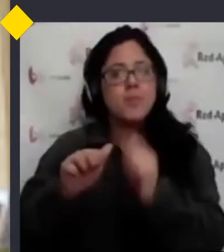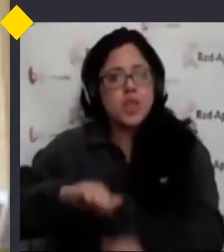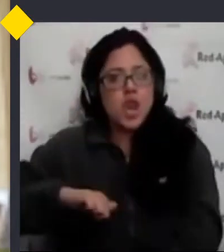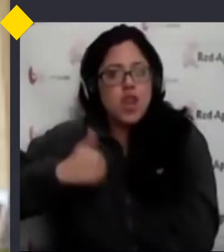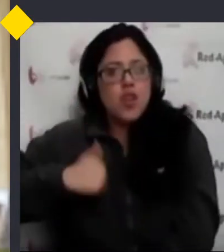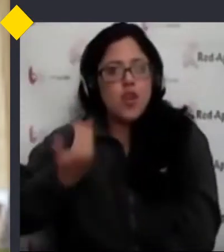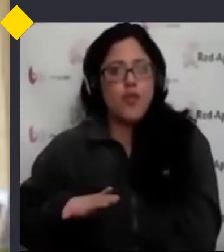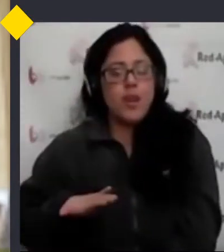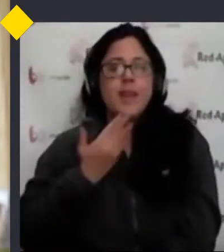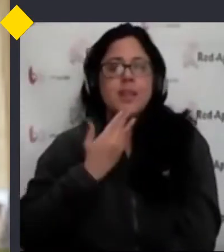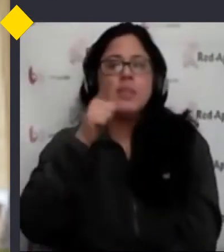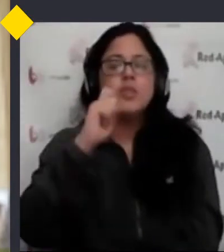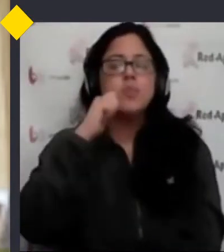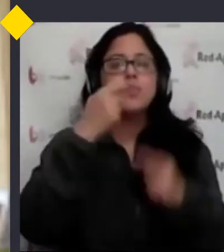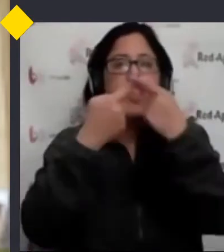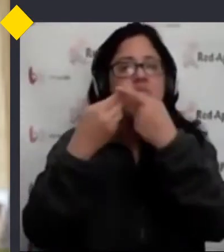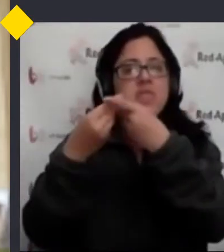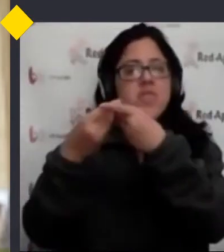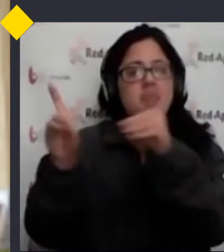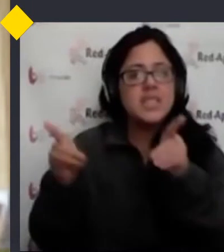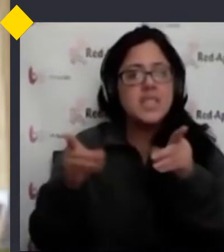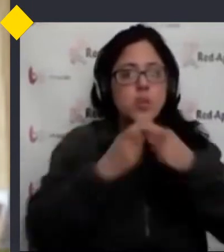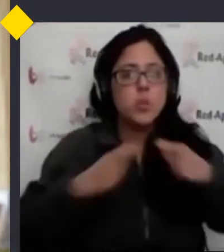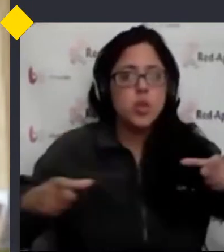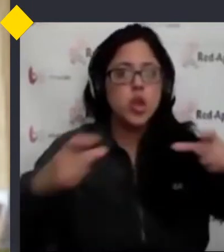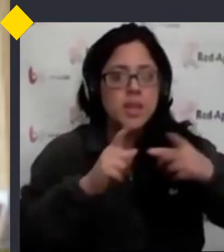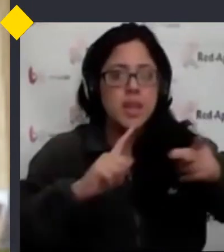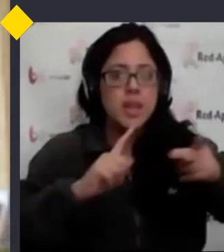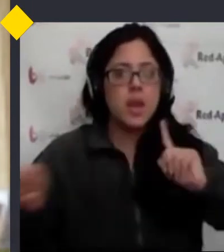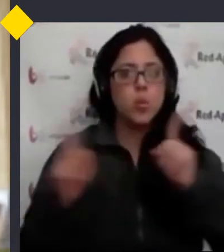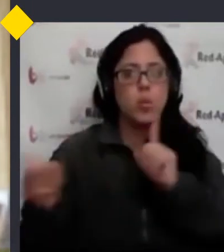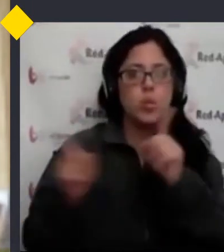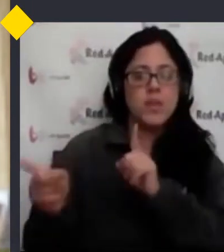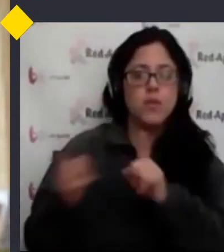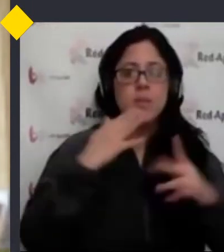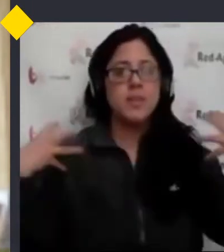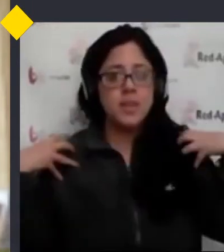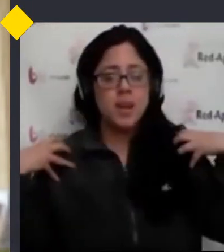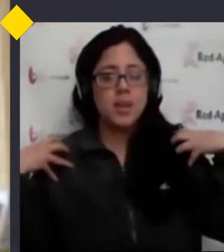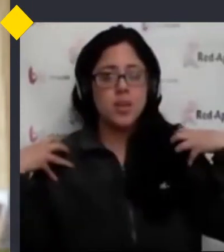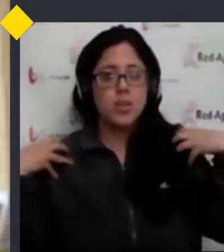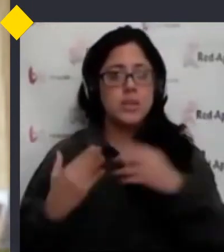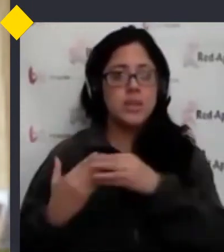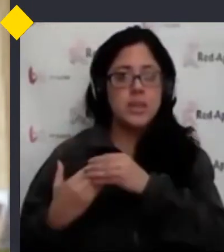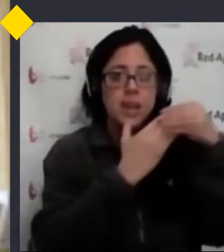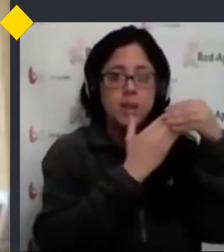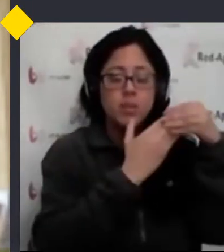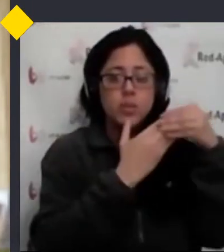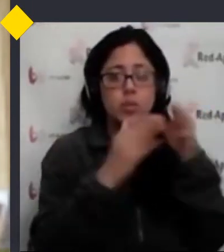esa diversidad a nivel de un comité ejecutivo, a nivel en el fondo de cargos también de liderazgo, o